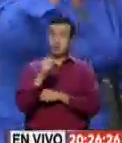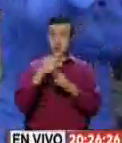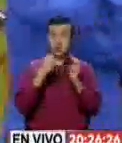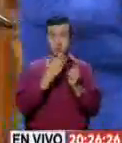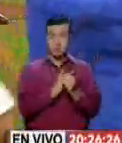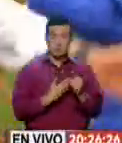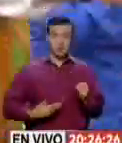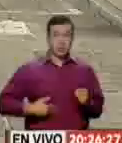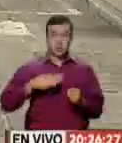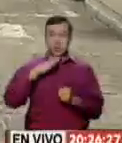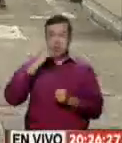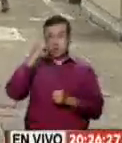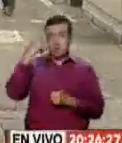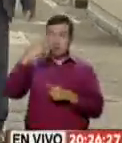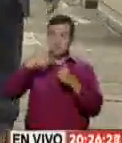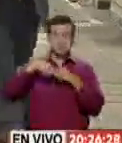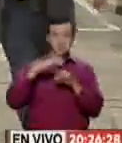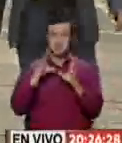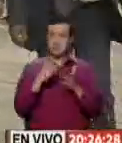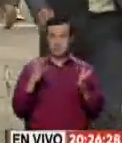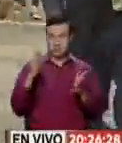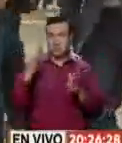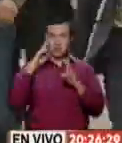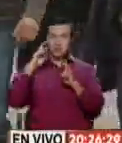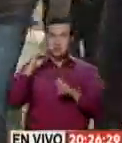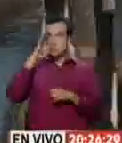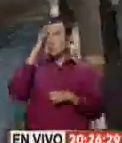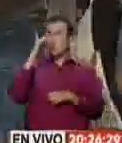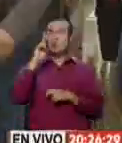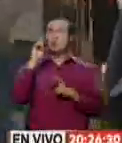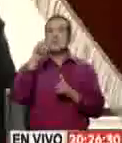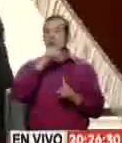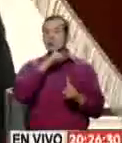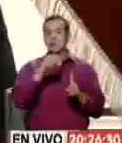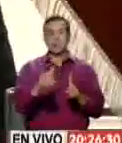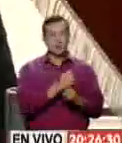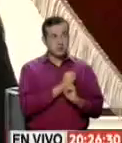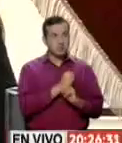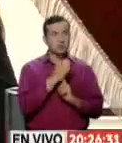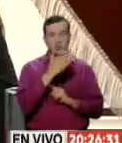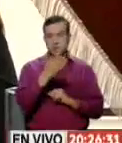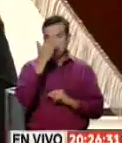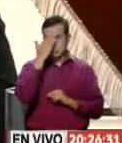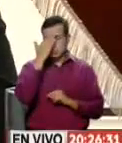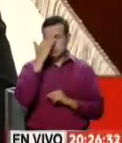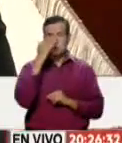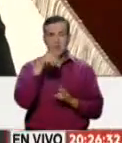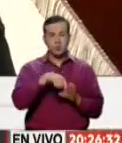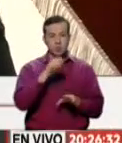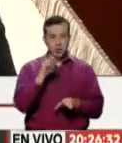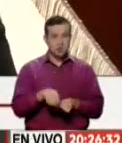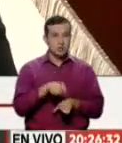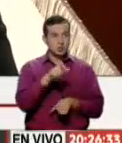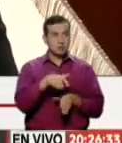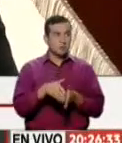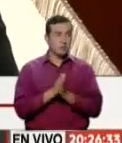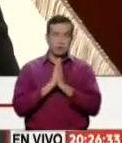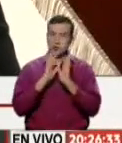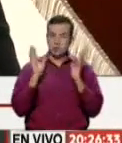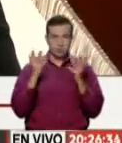exmandatario Rafael Correa, quien es investigado por el secuestro de Fernando Balda. Porque, como ya expliqué, la señora jueza de la causa no ha